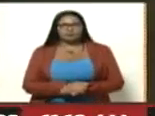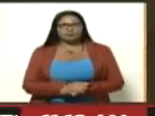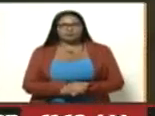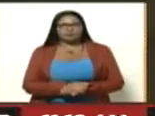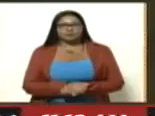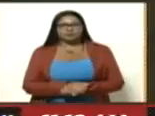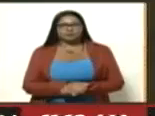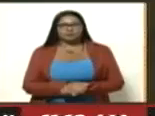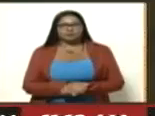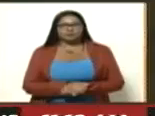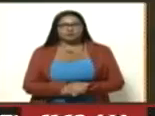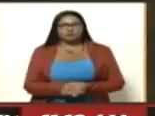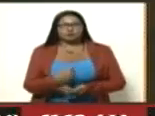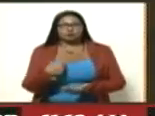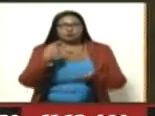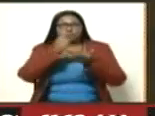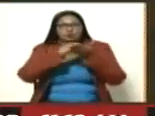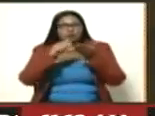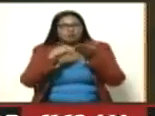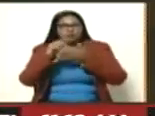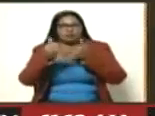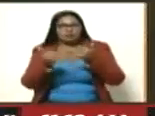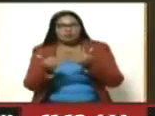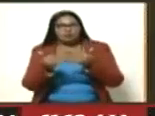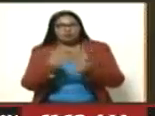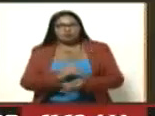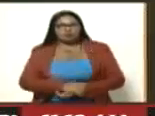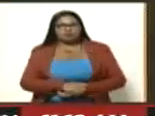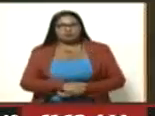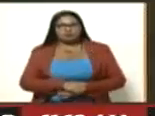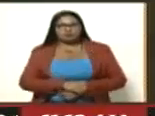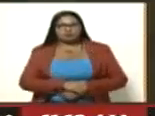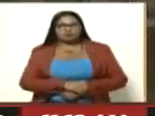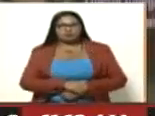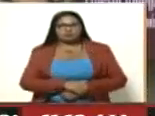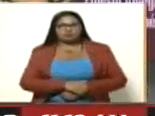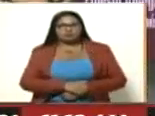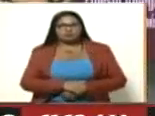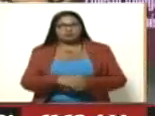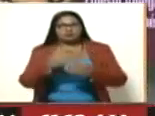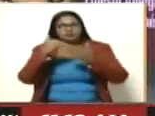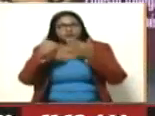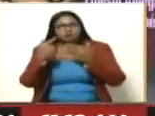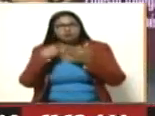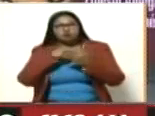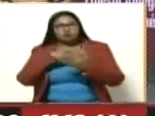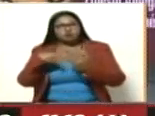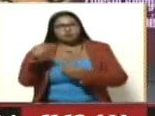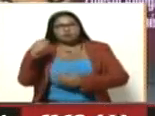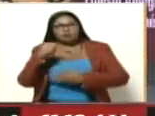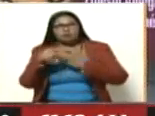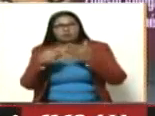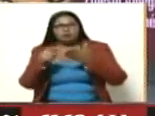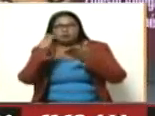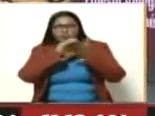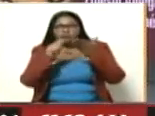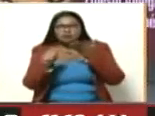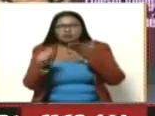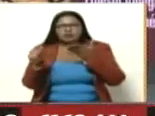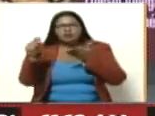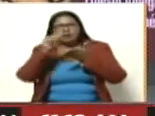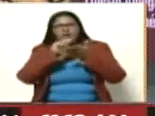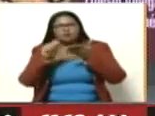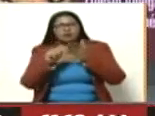Me pongo a escribir, además como en los roles que uno tiene, una página la escribía